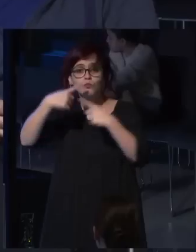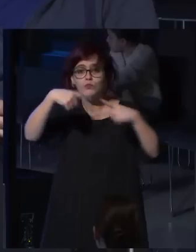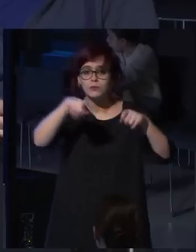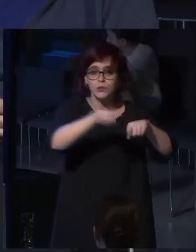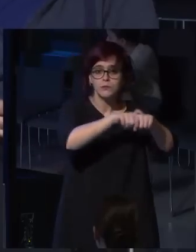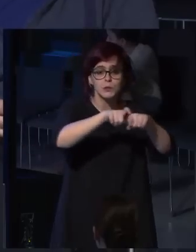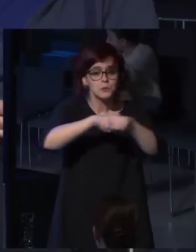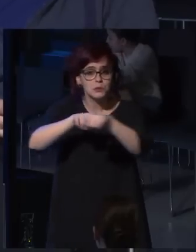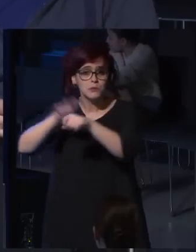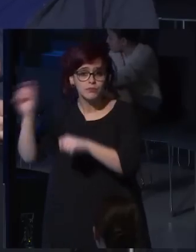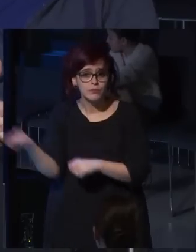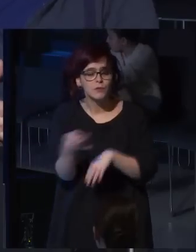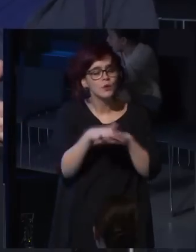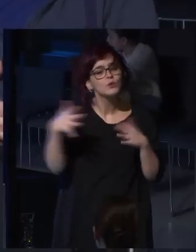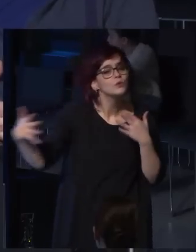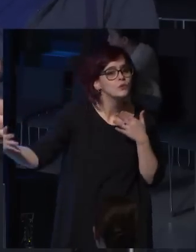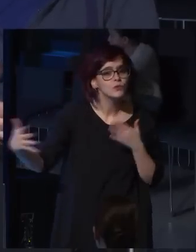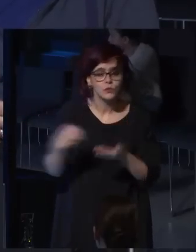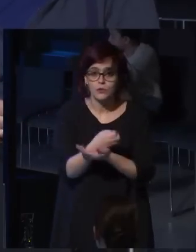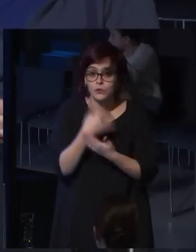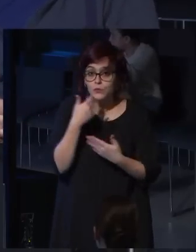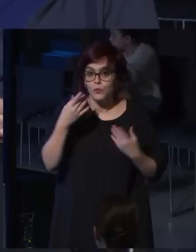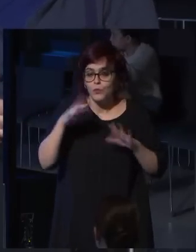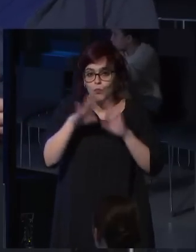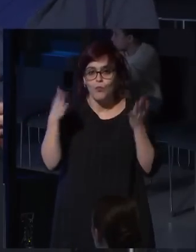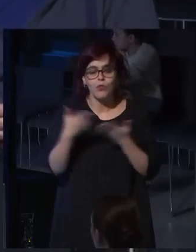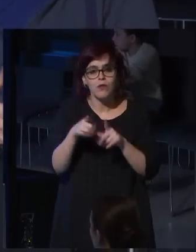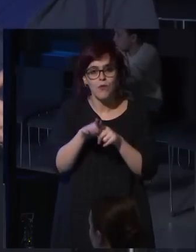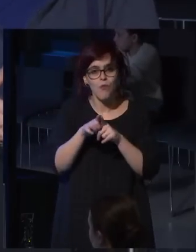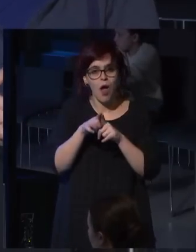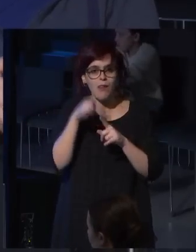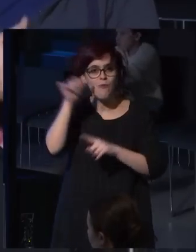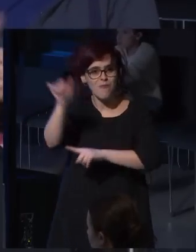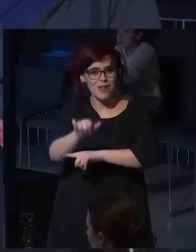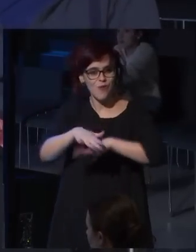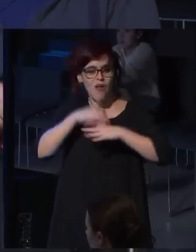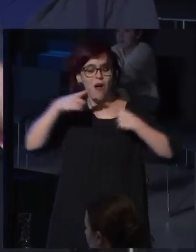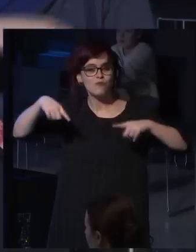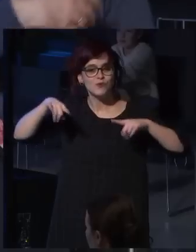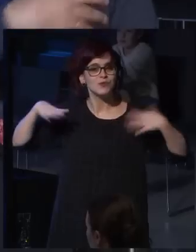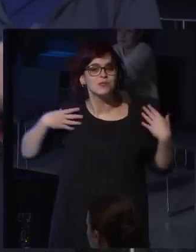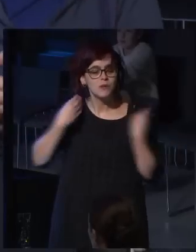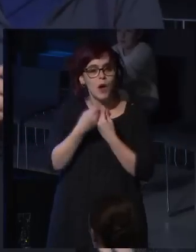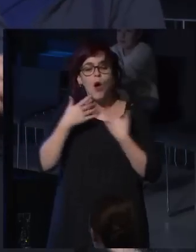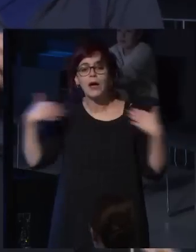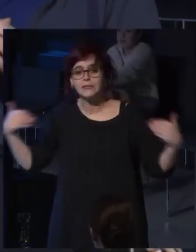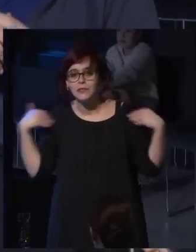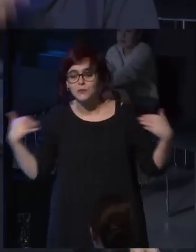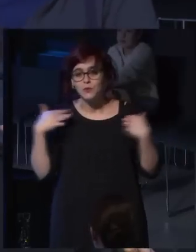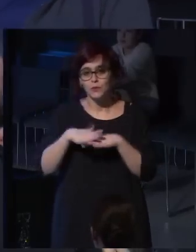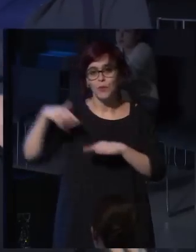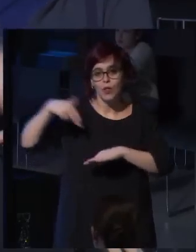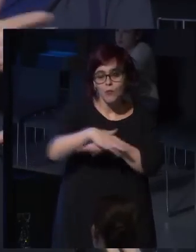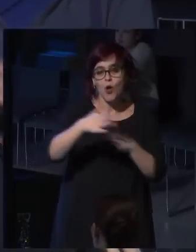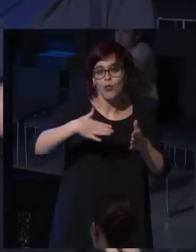para otros otro tipo de música. Yo creo que casi todo el mundo tiene una banda sonora. Todo el mundo cocina con música, va al gimnasio con música,